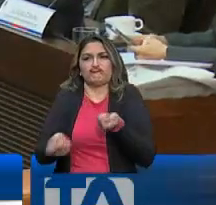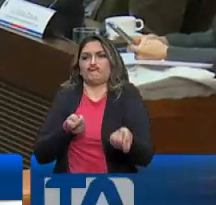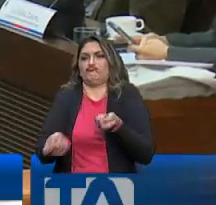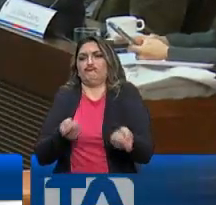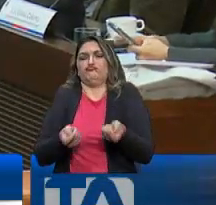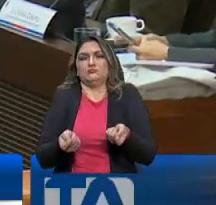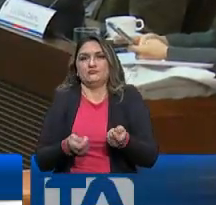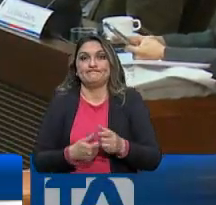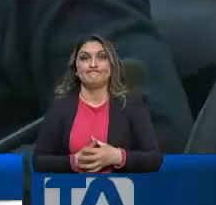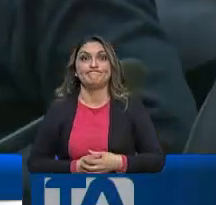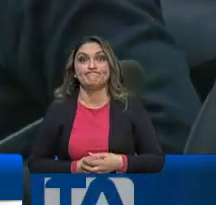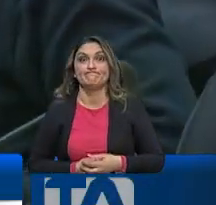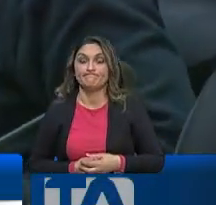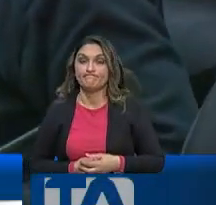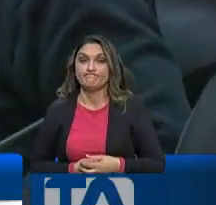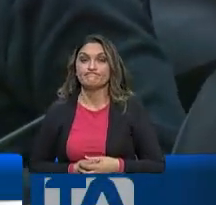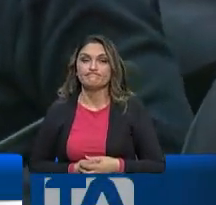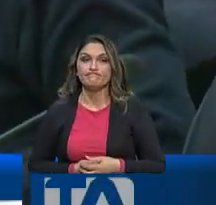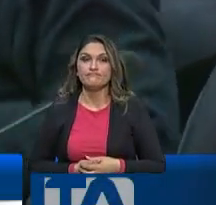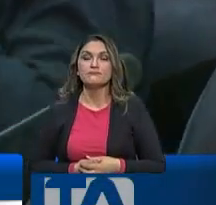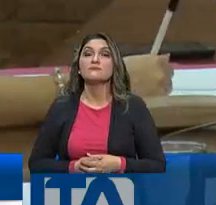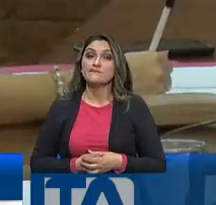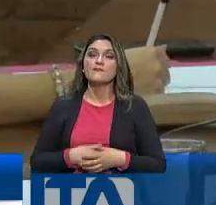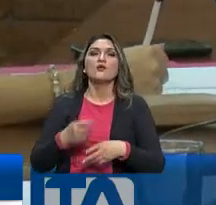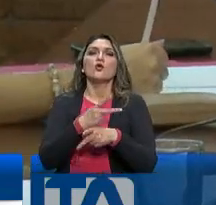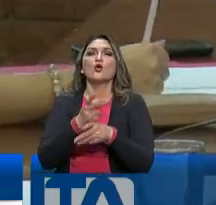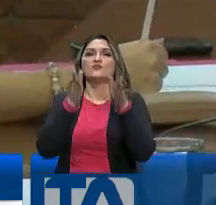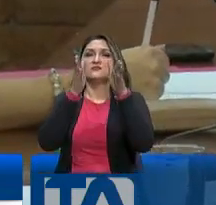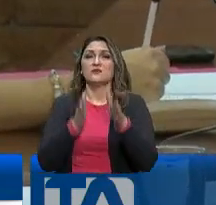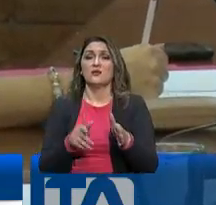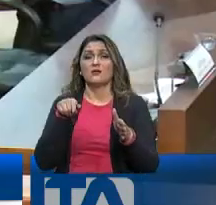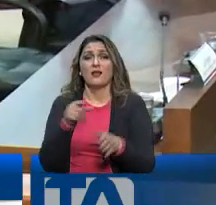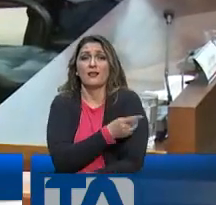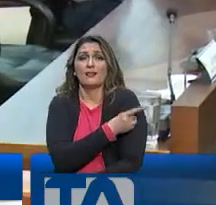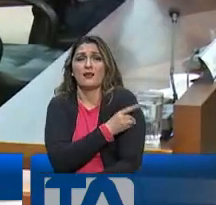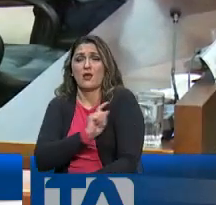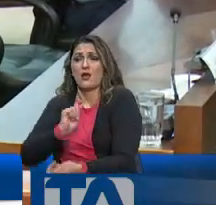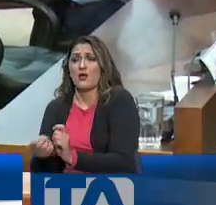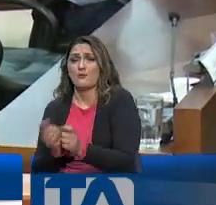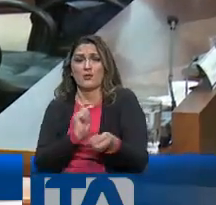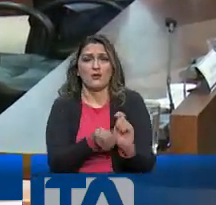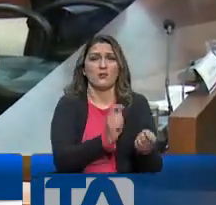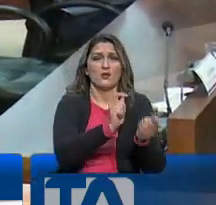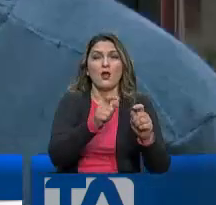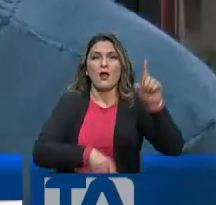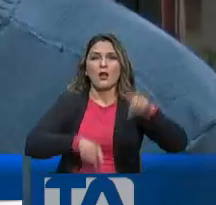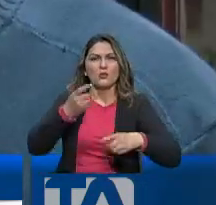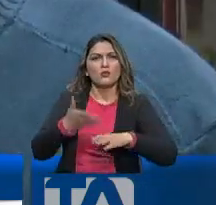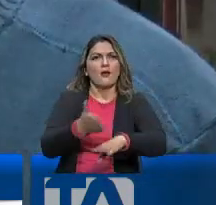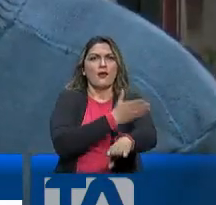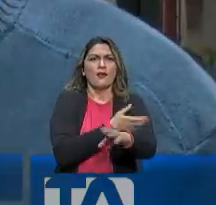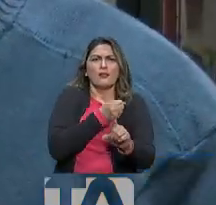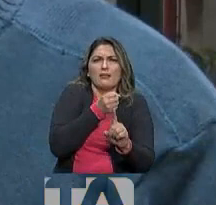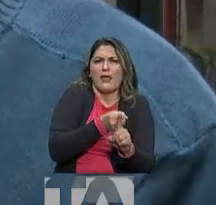la reestructuración y el cambio de los delegados del Consejo en empresas metropolitanas, era previsible que esto cause molestias. Cada